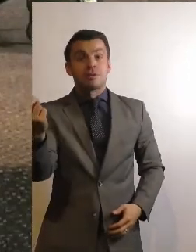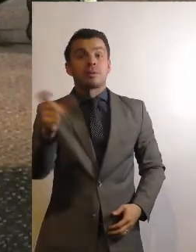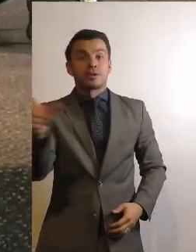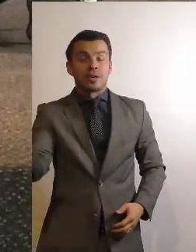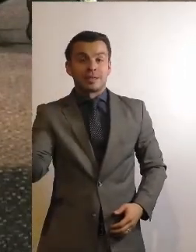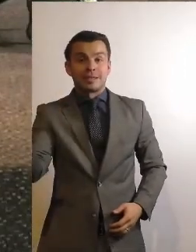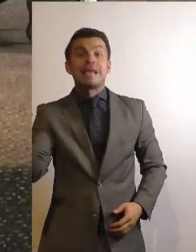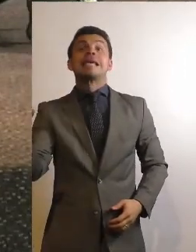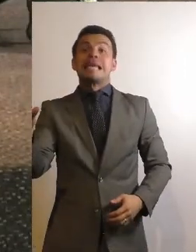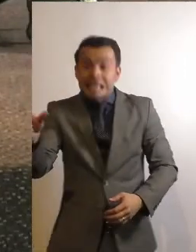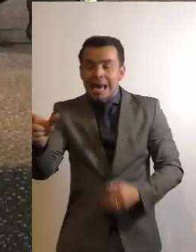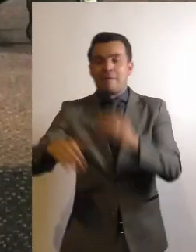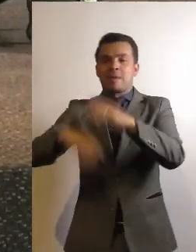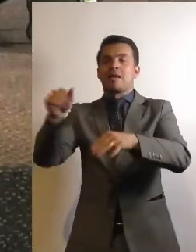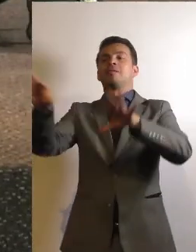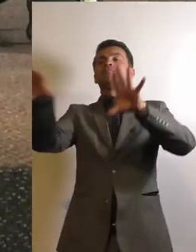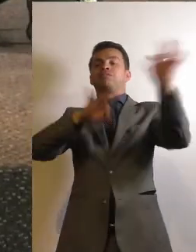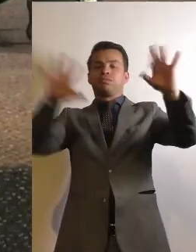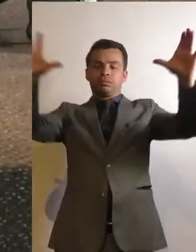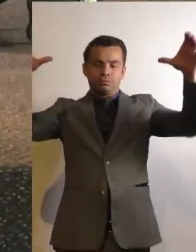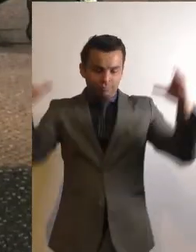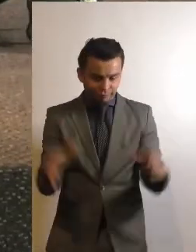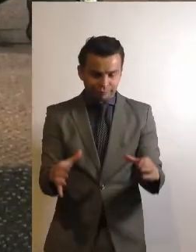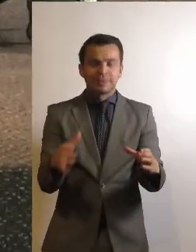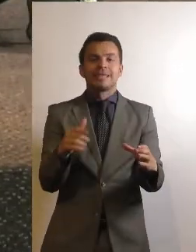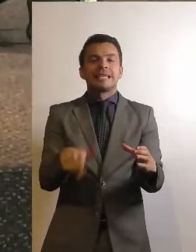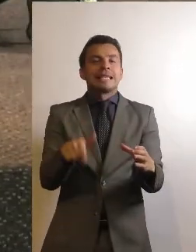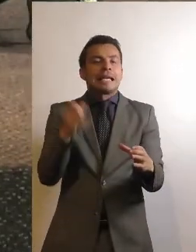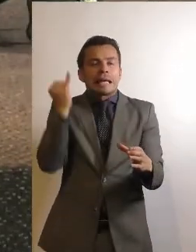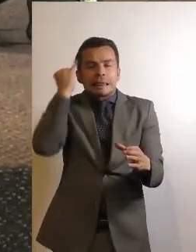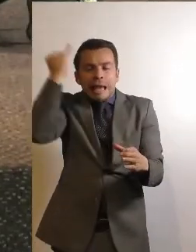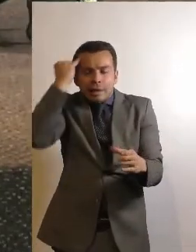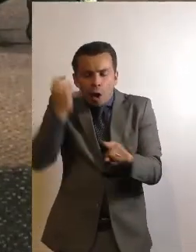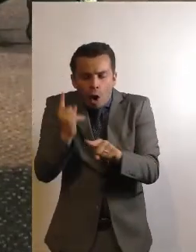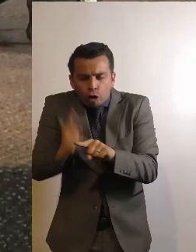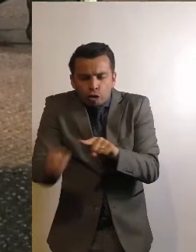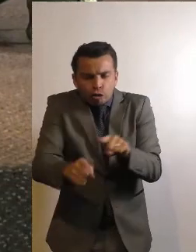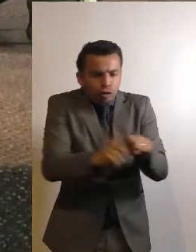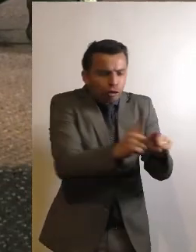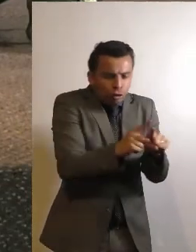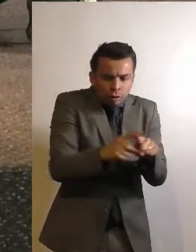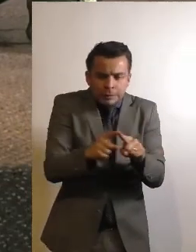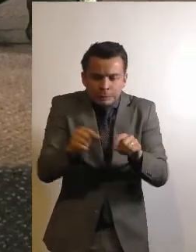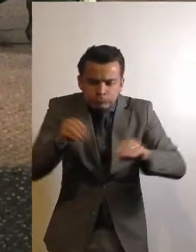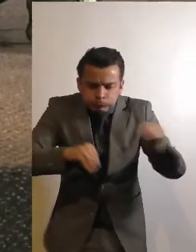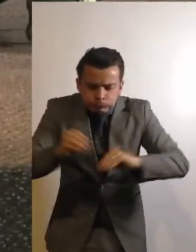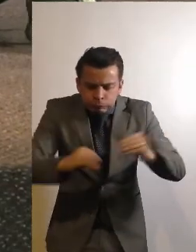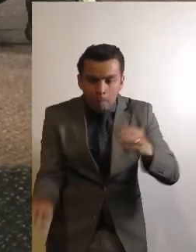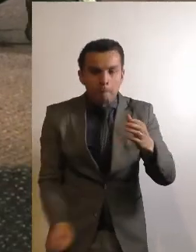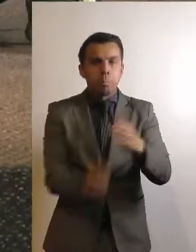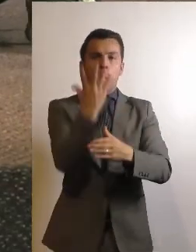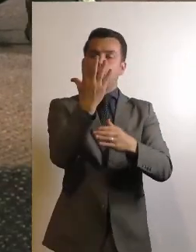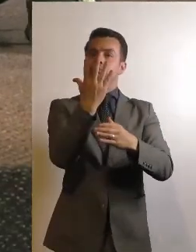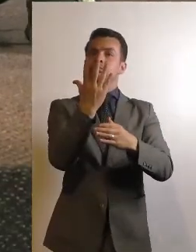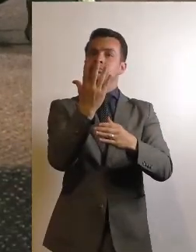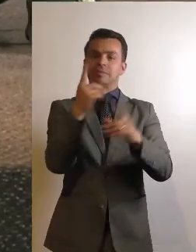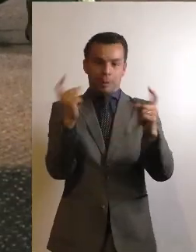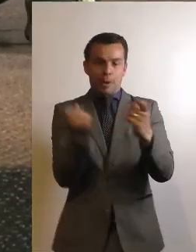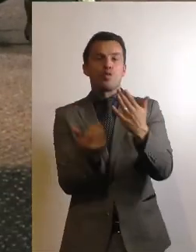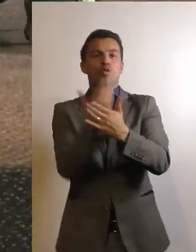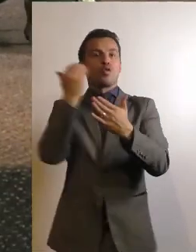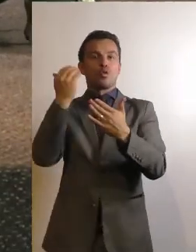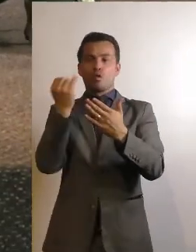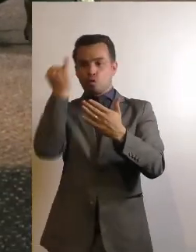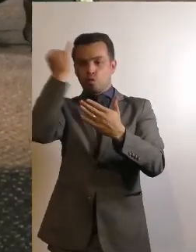de emprendimiento de salud de Colombia. Un gran reto, un gran desafío, que todo esto lo estamos generando con todas las facultades